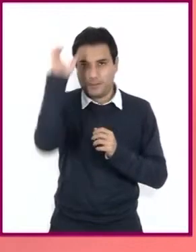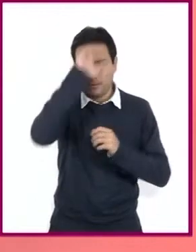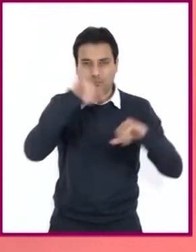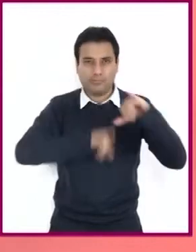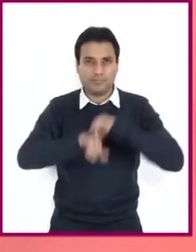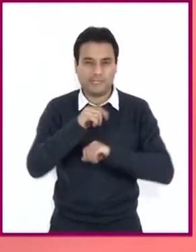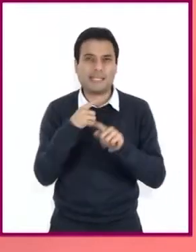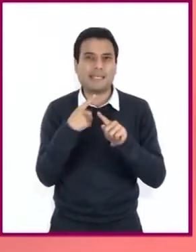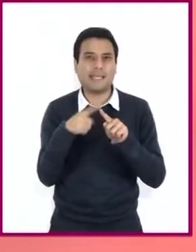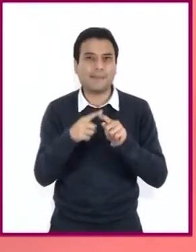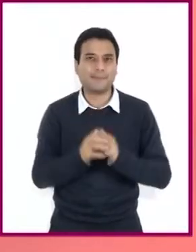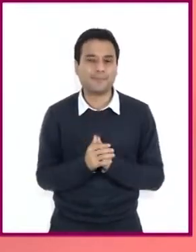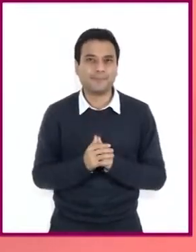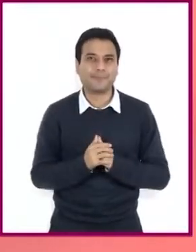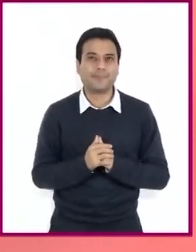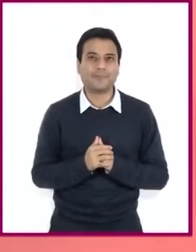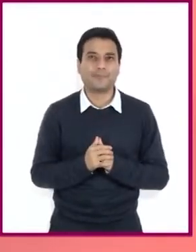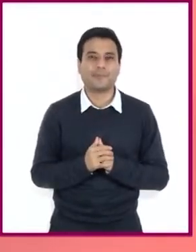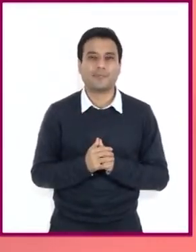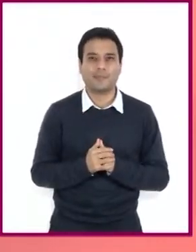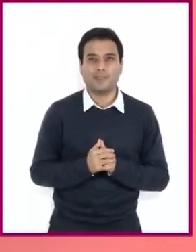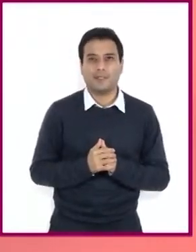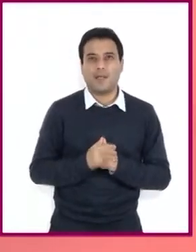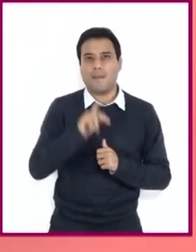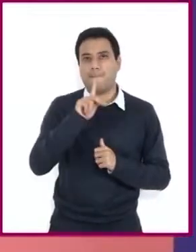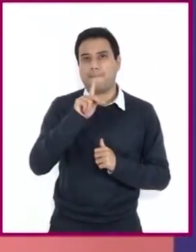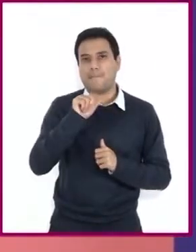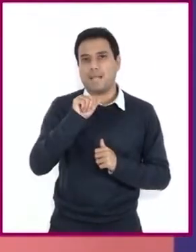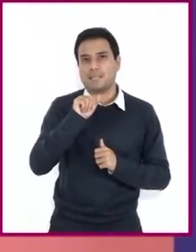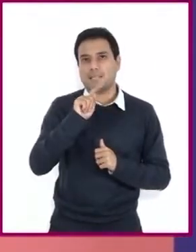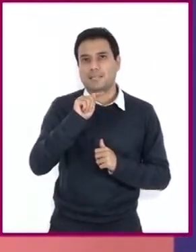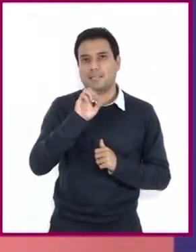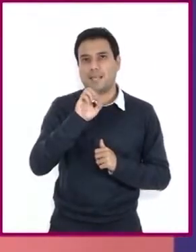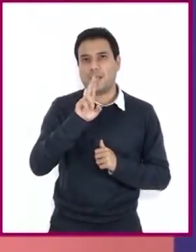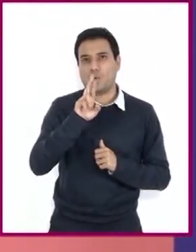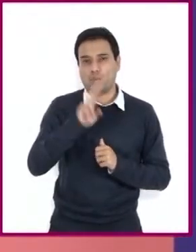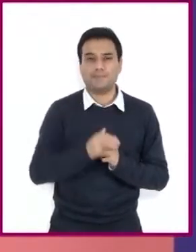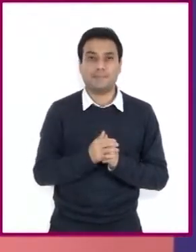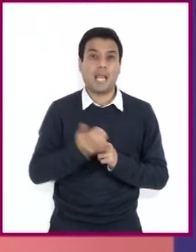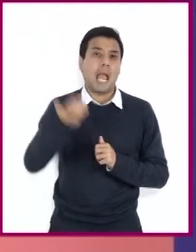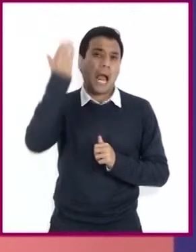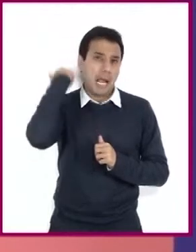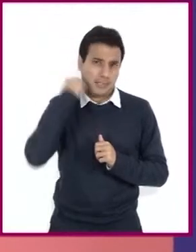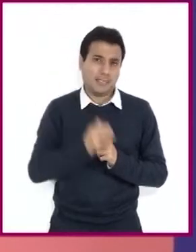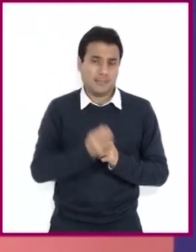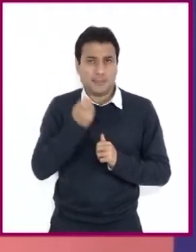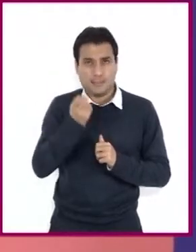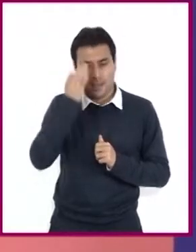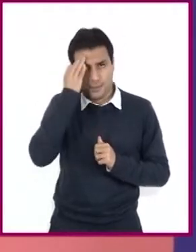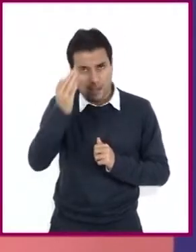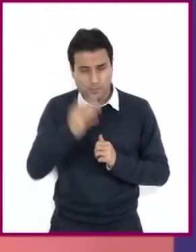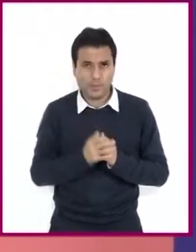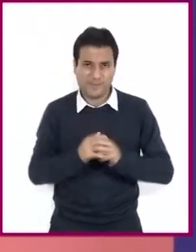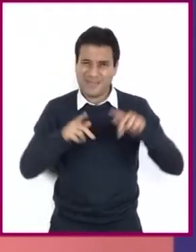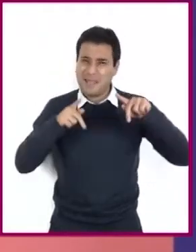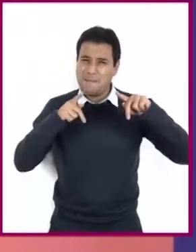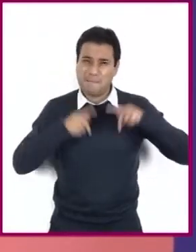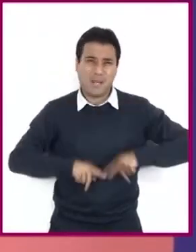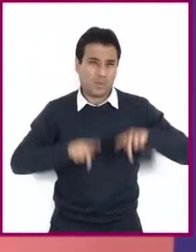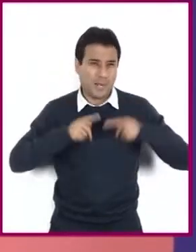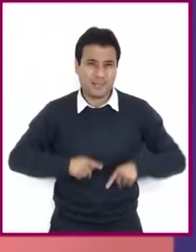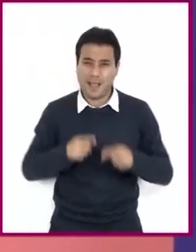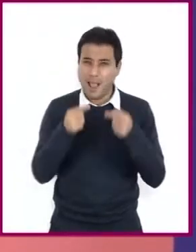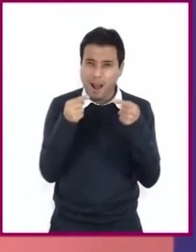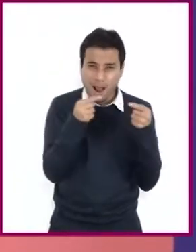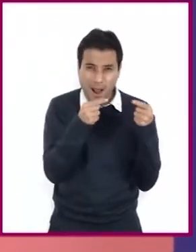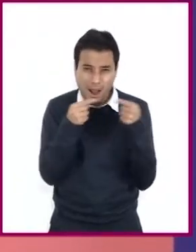que leeremos a continuación se llama Louis Pasteur. En la época en la que vivió, había una gran controversia por